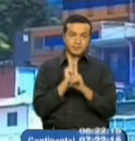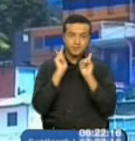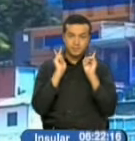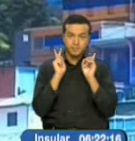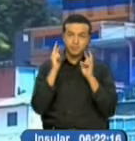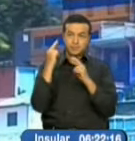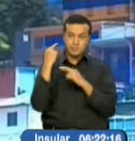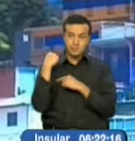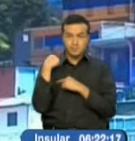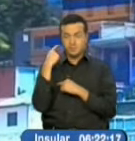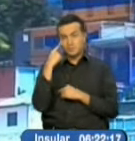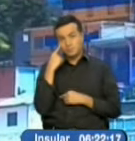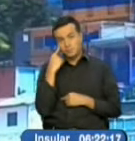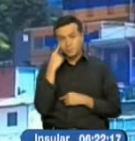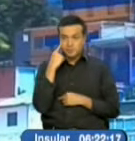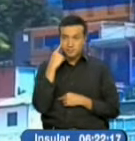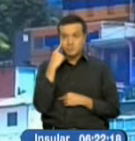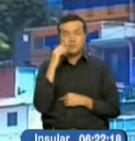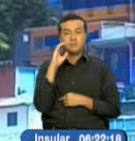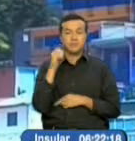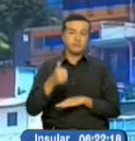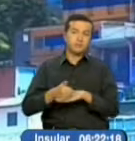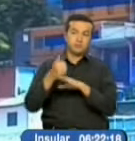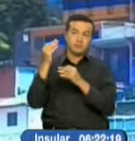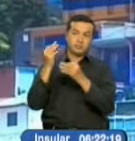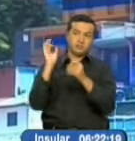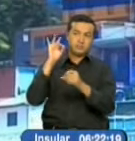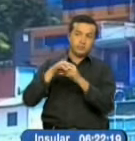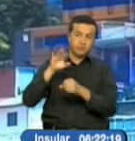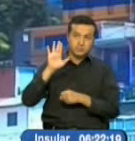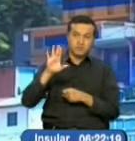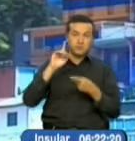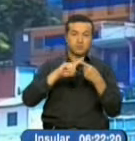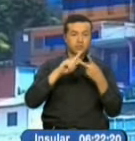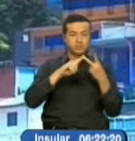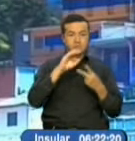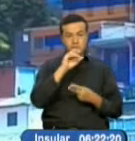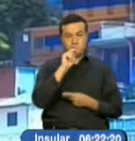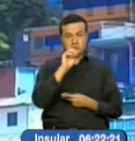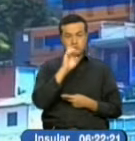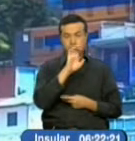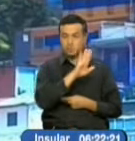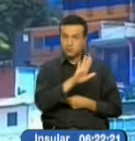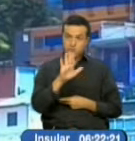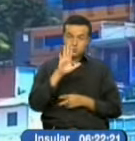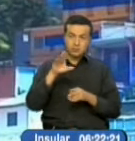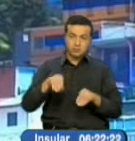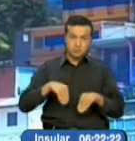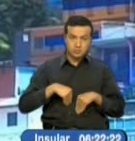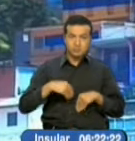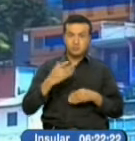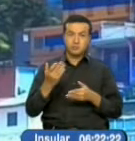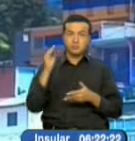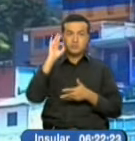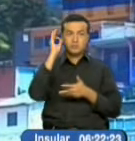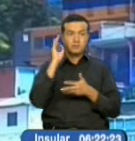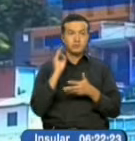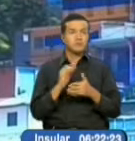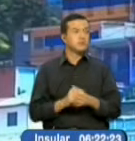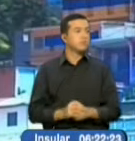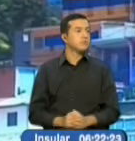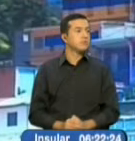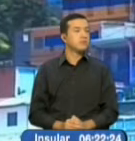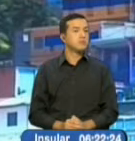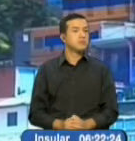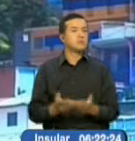facultad discrecional del Tribunal Contencioso en este caso, o del Consejo Nacional, de aceptar el reconteo